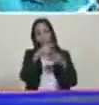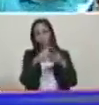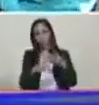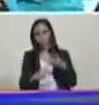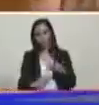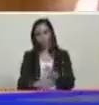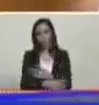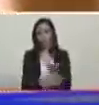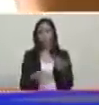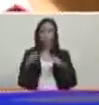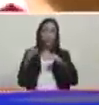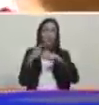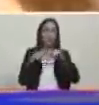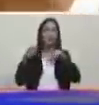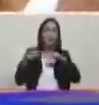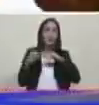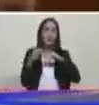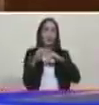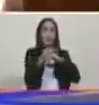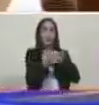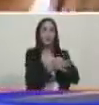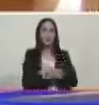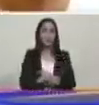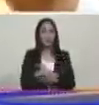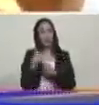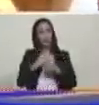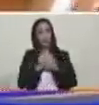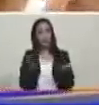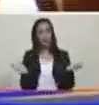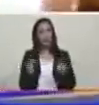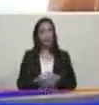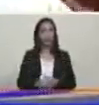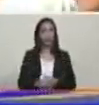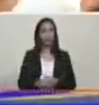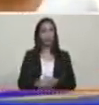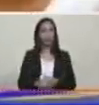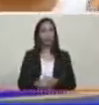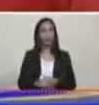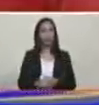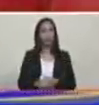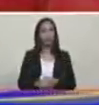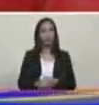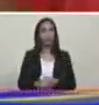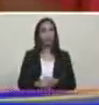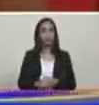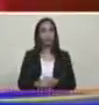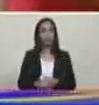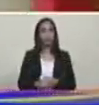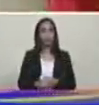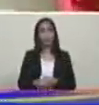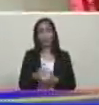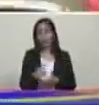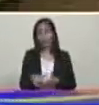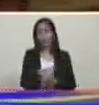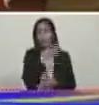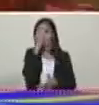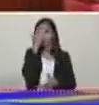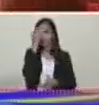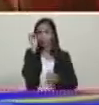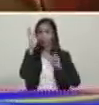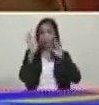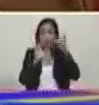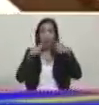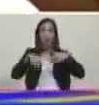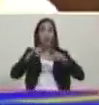que los municipios Vélez y Caroní vamos a ofrecerle. Queremos significar también que estos carnavales son unos carnavales de